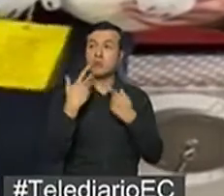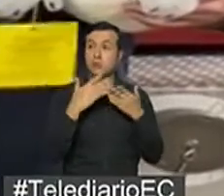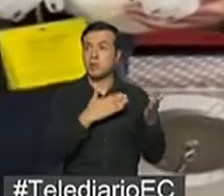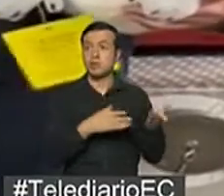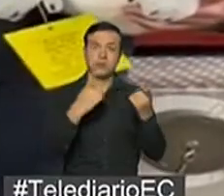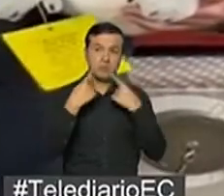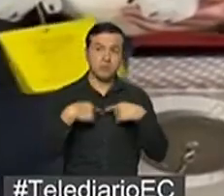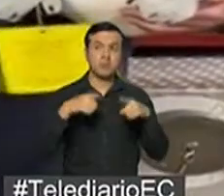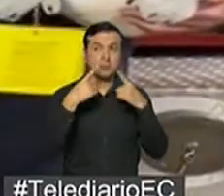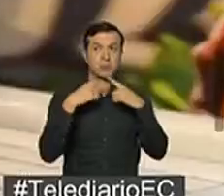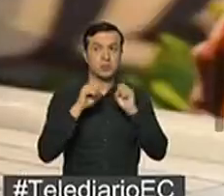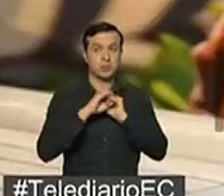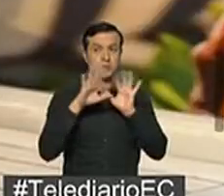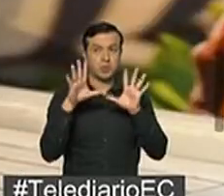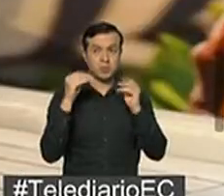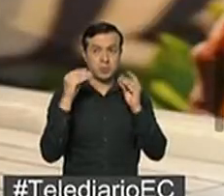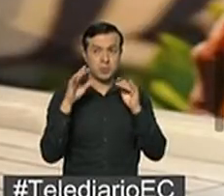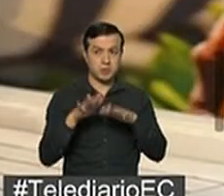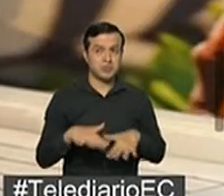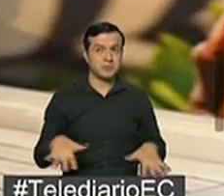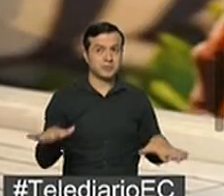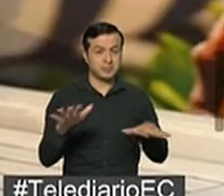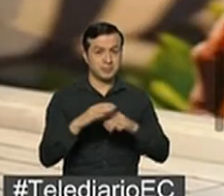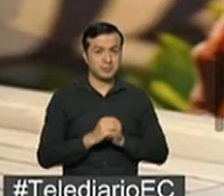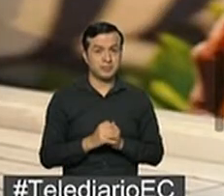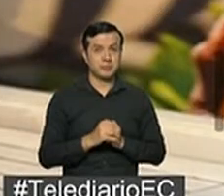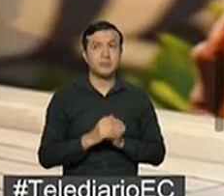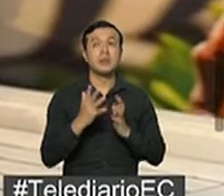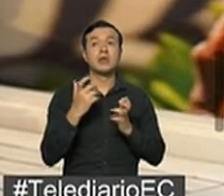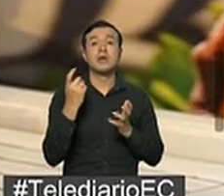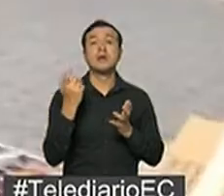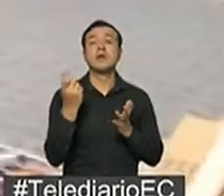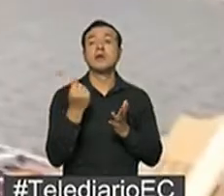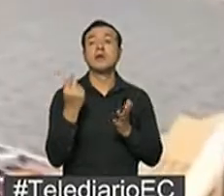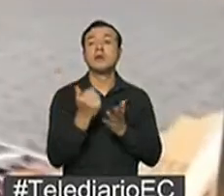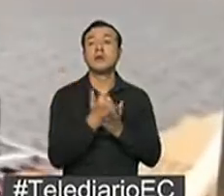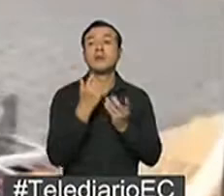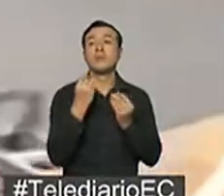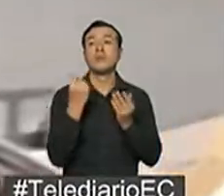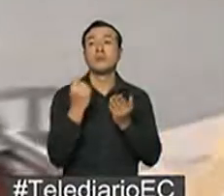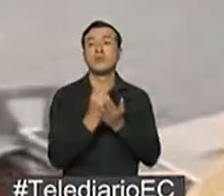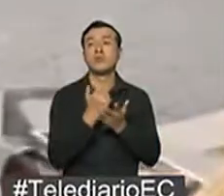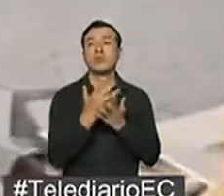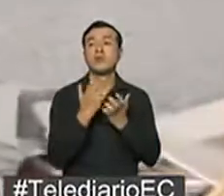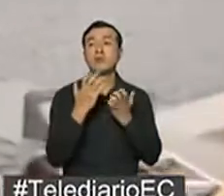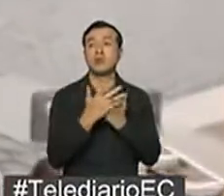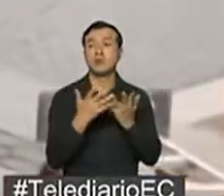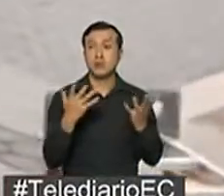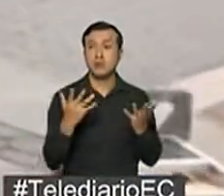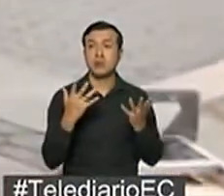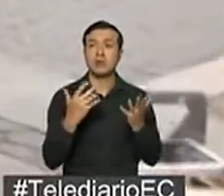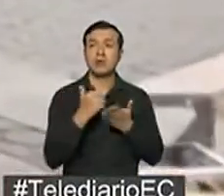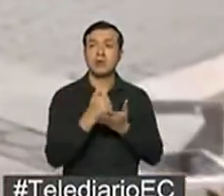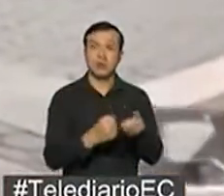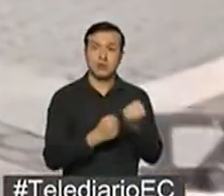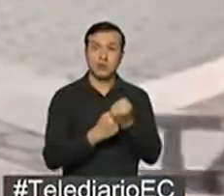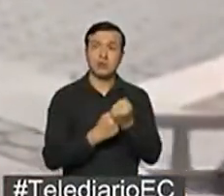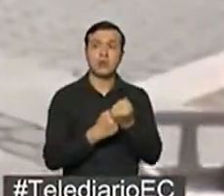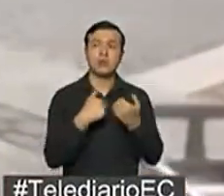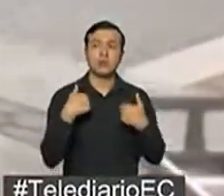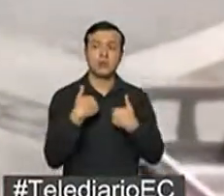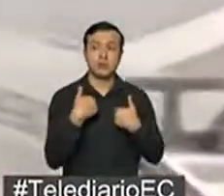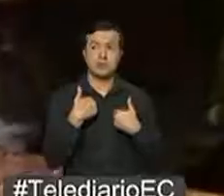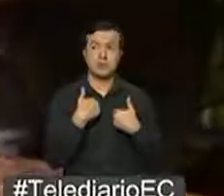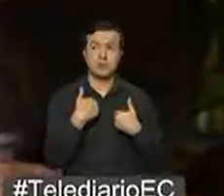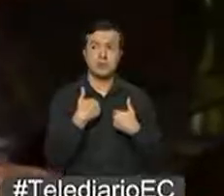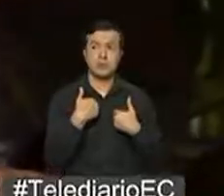difunden la cobertura que están consiguiendo esperan recaudar una buena suma de dinero para poder ayudar a todos los animales